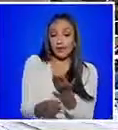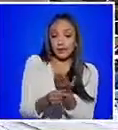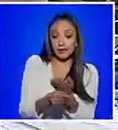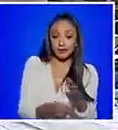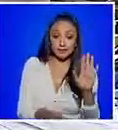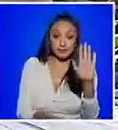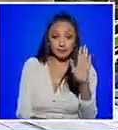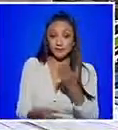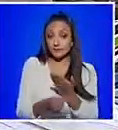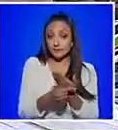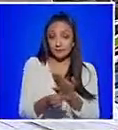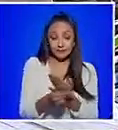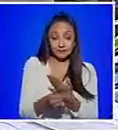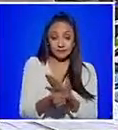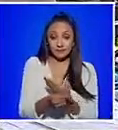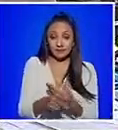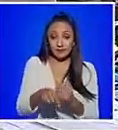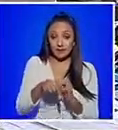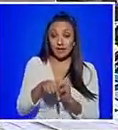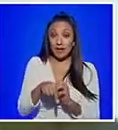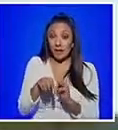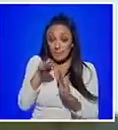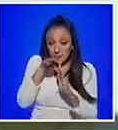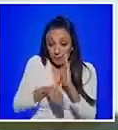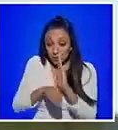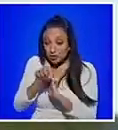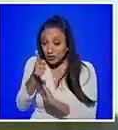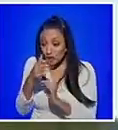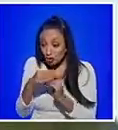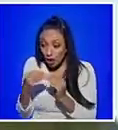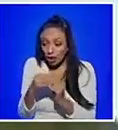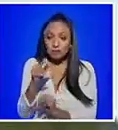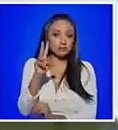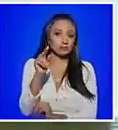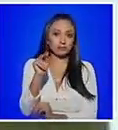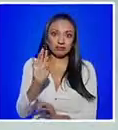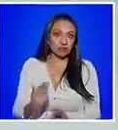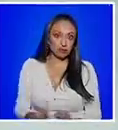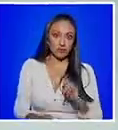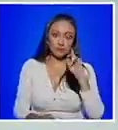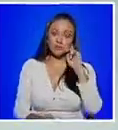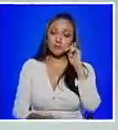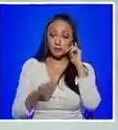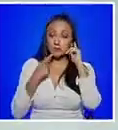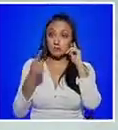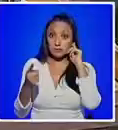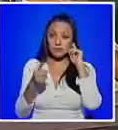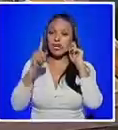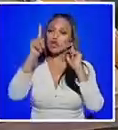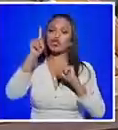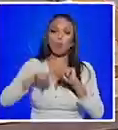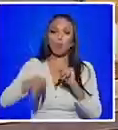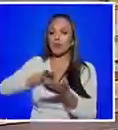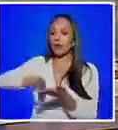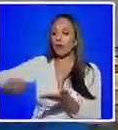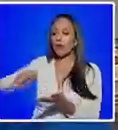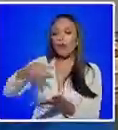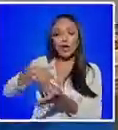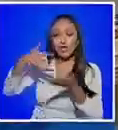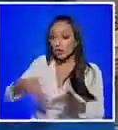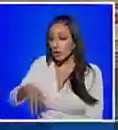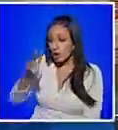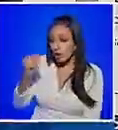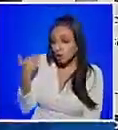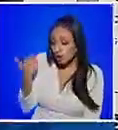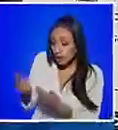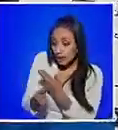libros, ninguno cuesta menos de $10. Las autoridades de educación mencionan que no se podrá excluir a ningún estudiante por no